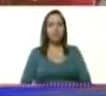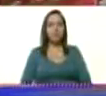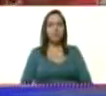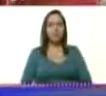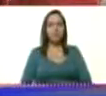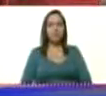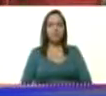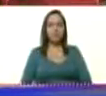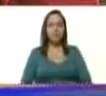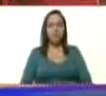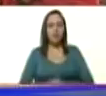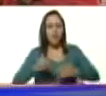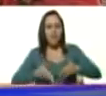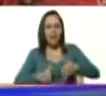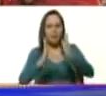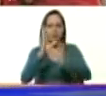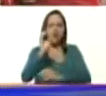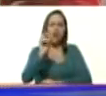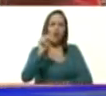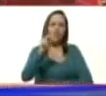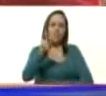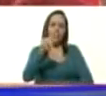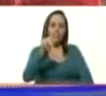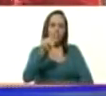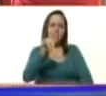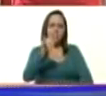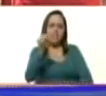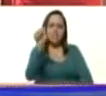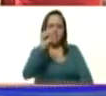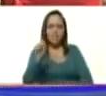Este camino de Conviasa no lo para ninguna sanción.